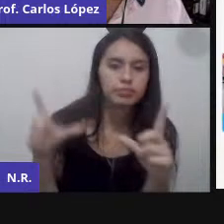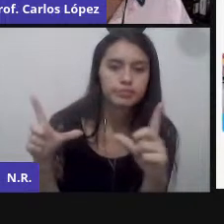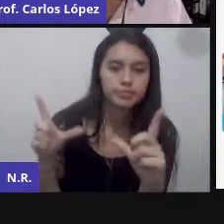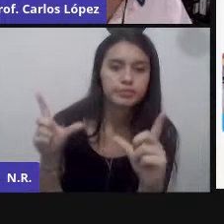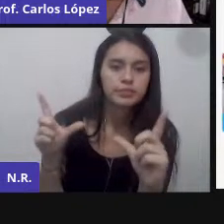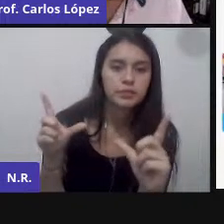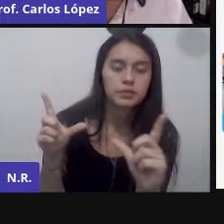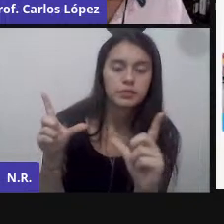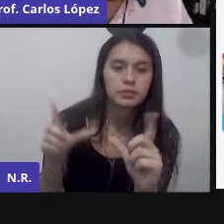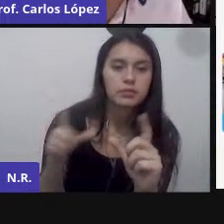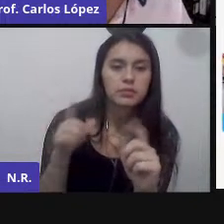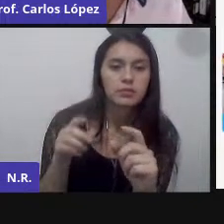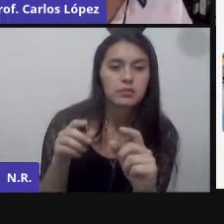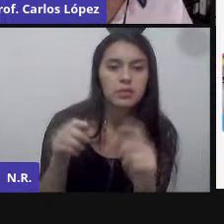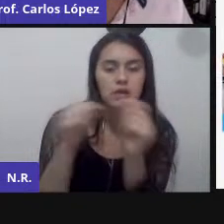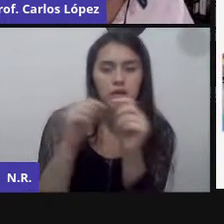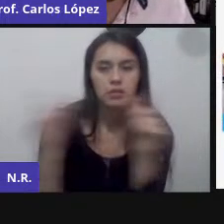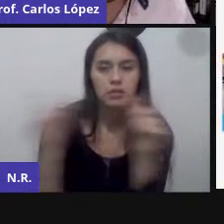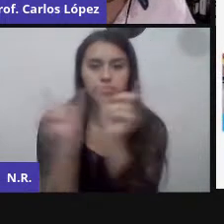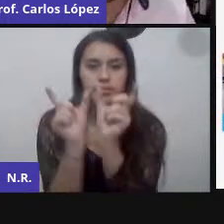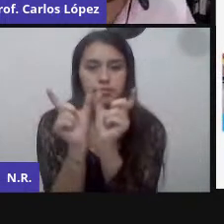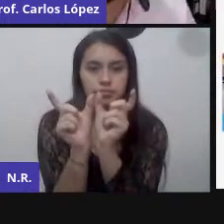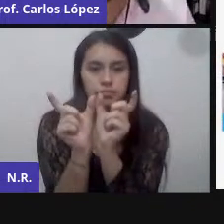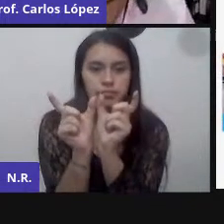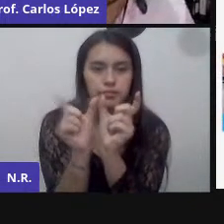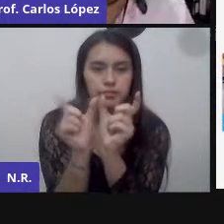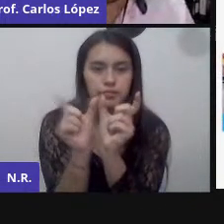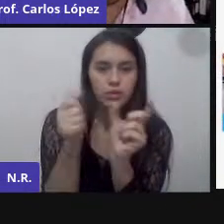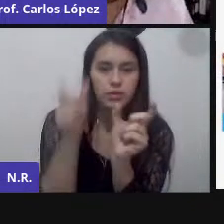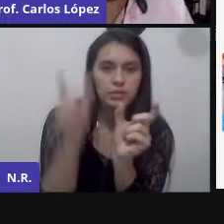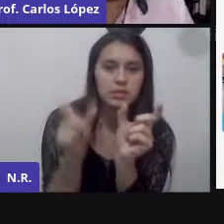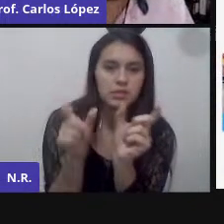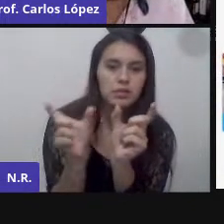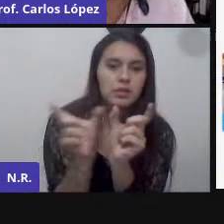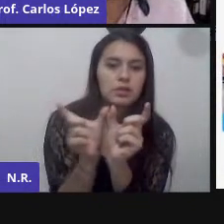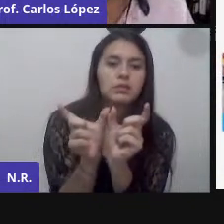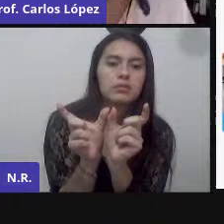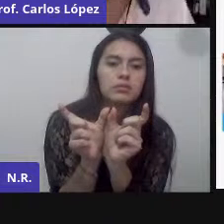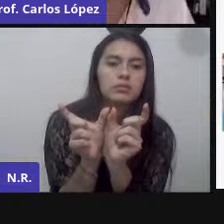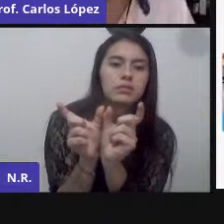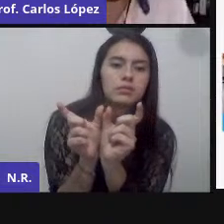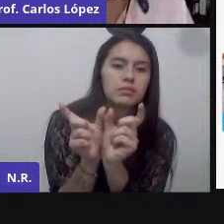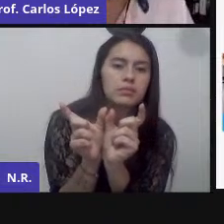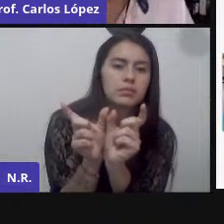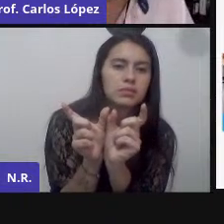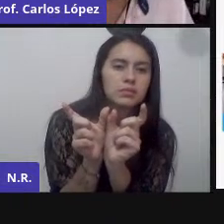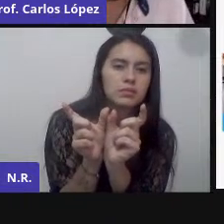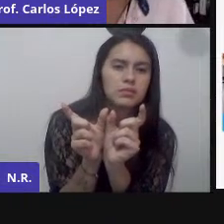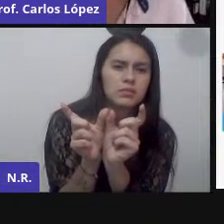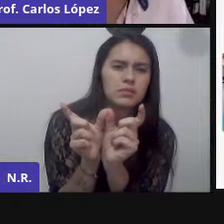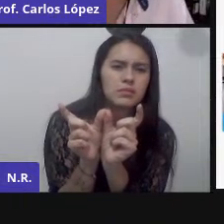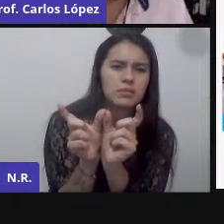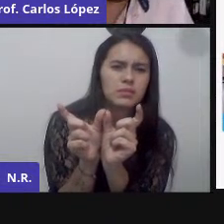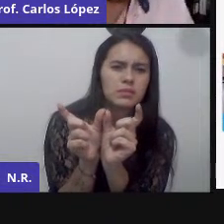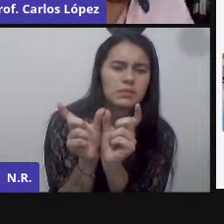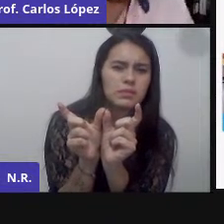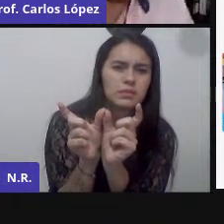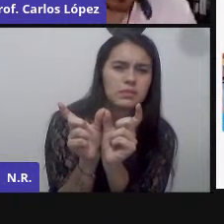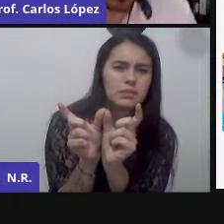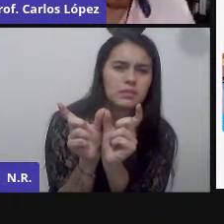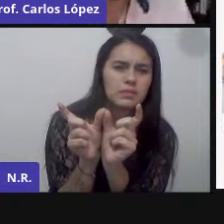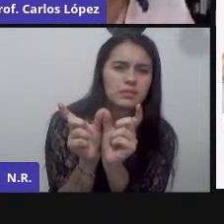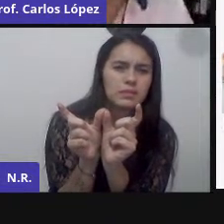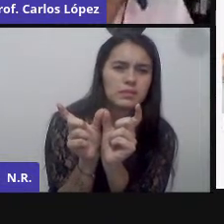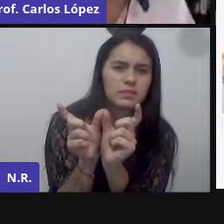y voy a poner a Jorge en el estudio. Vamos a ver, espero que no nos haga Se escucha es el retorno de tu voz. Tal